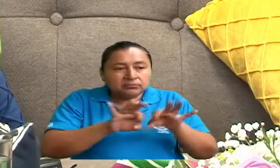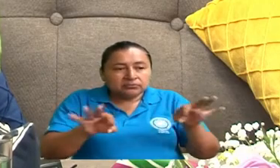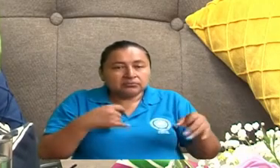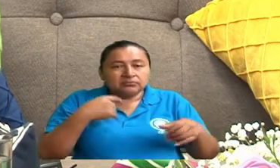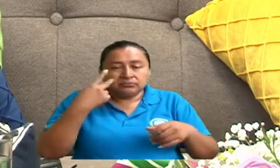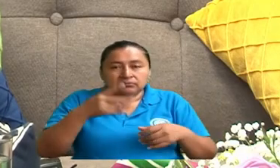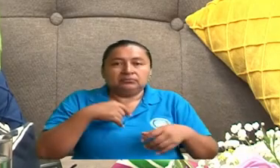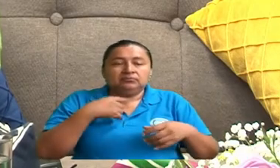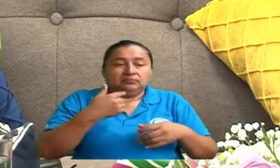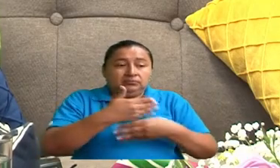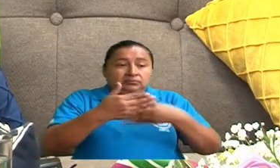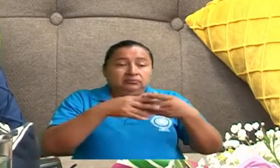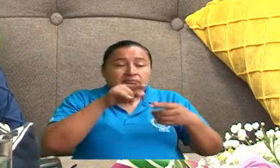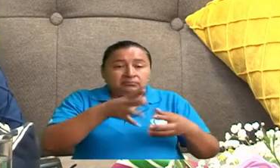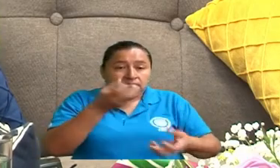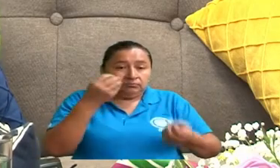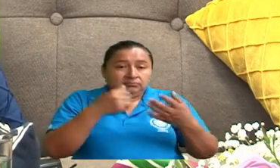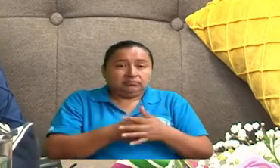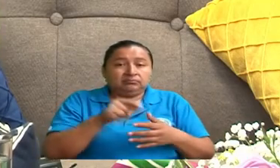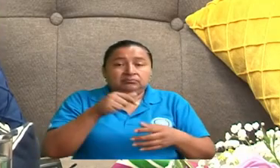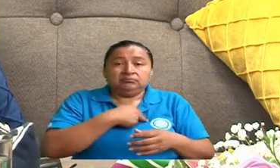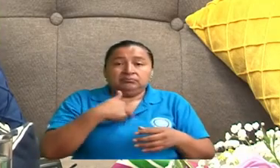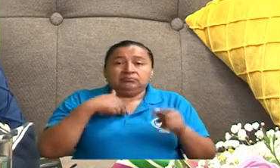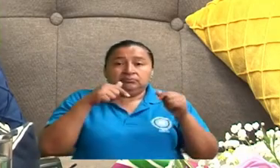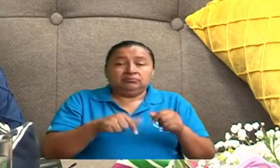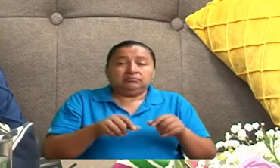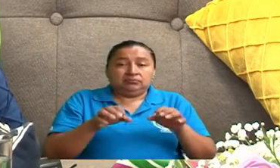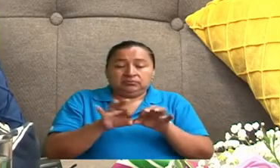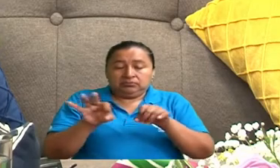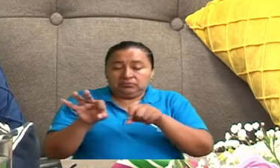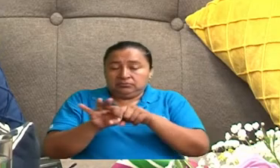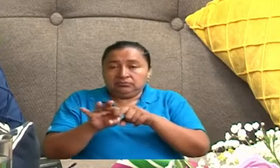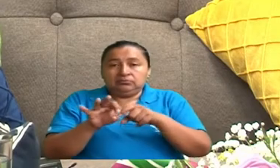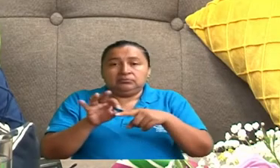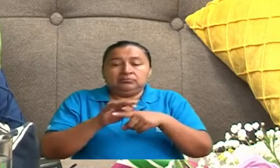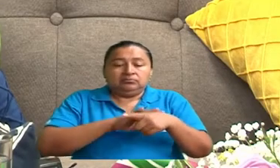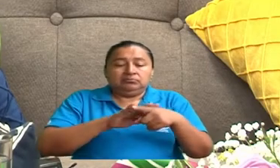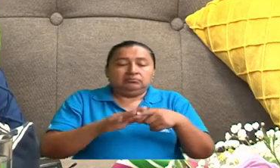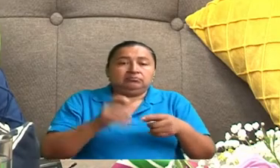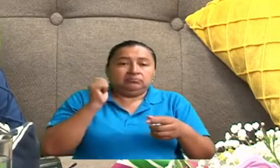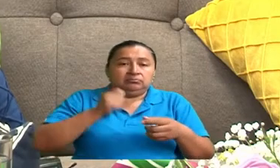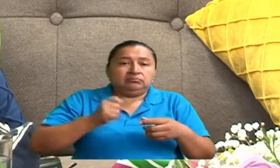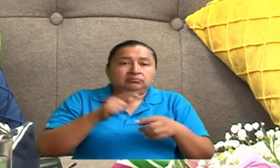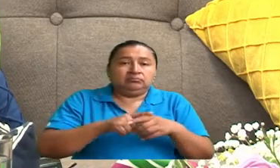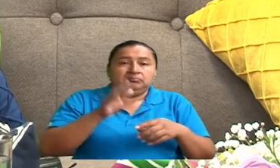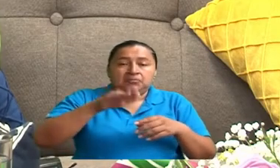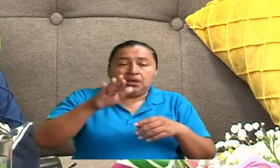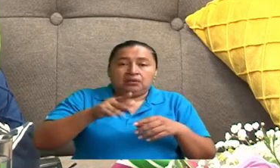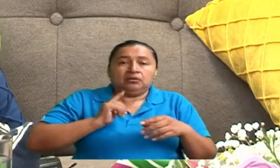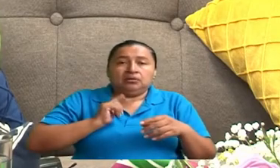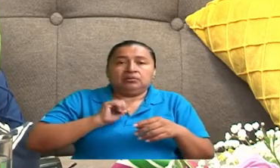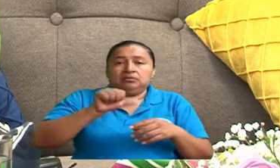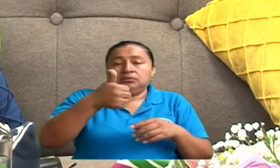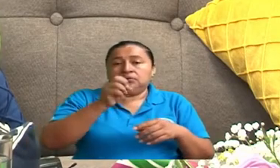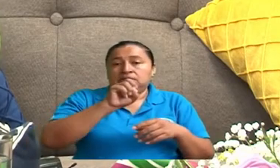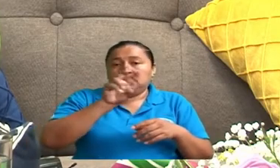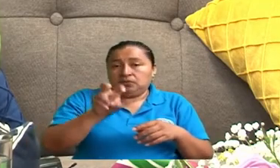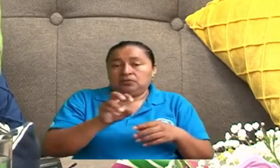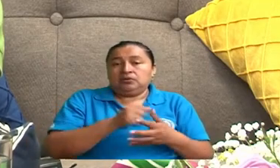de la construcción. Le elaboro el tapón, y por este mazo barato, 60